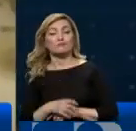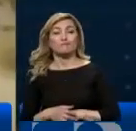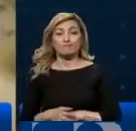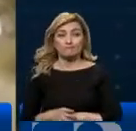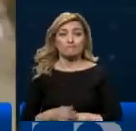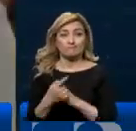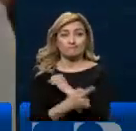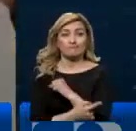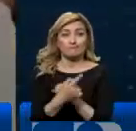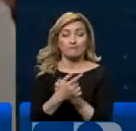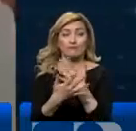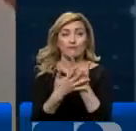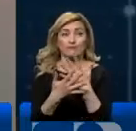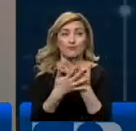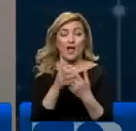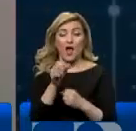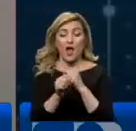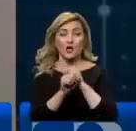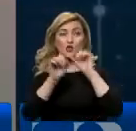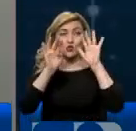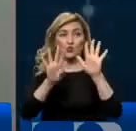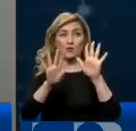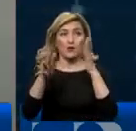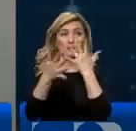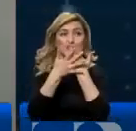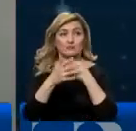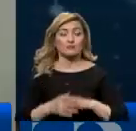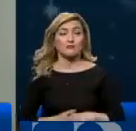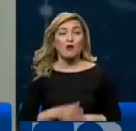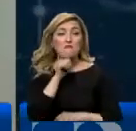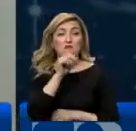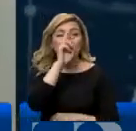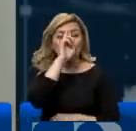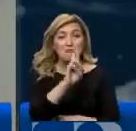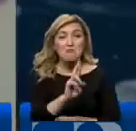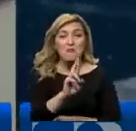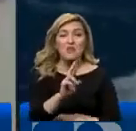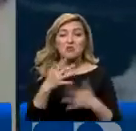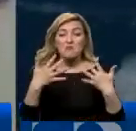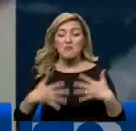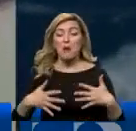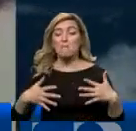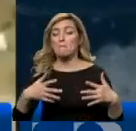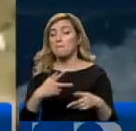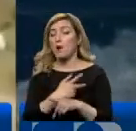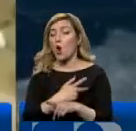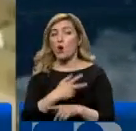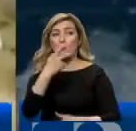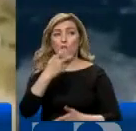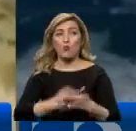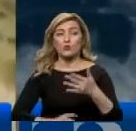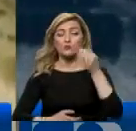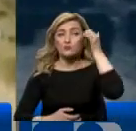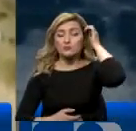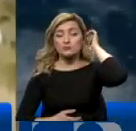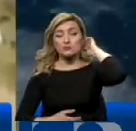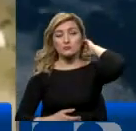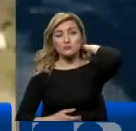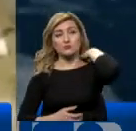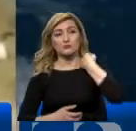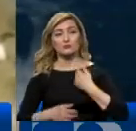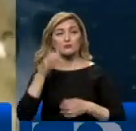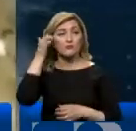ser sentenciado a una pena de hasta 9 años de cárcel. Pues su falta de respeto fue más grave que la contravención en la que el sancionado incurrió, y